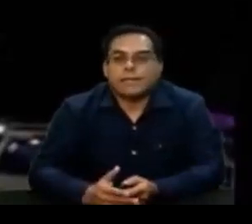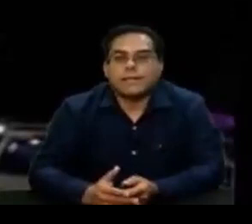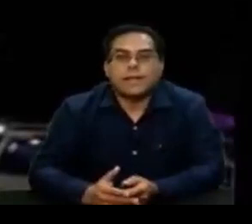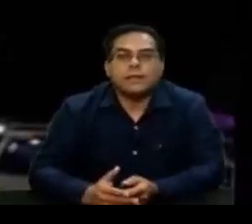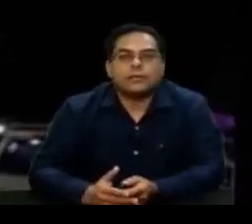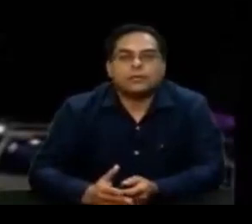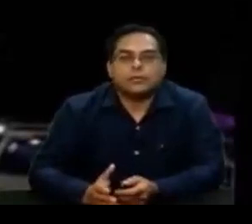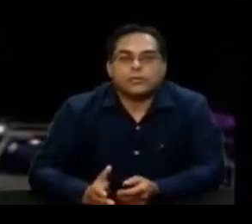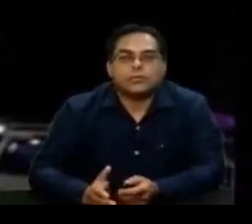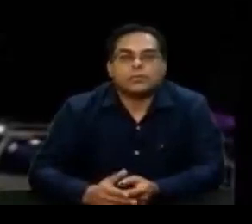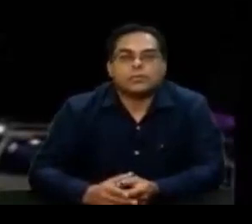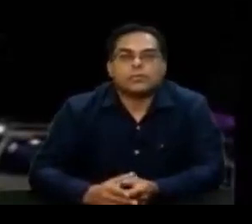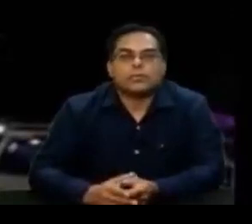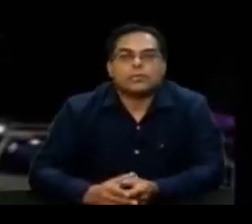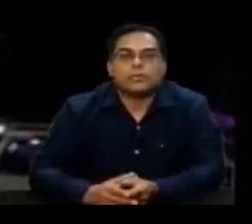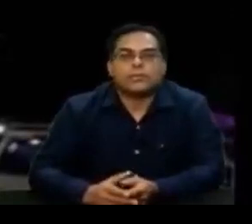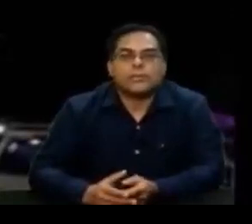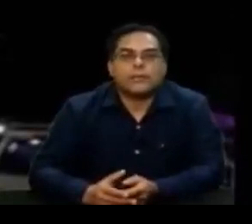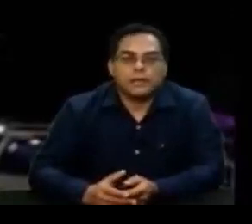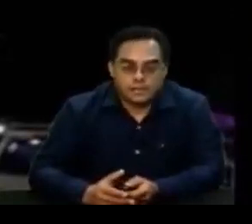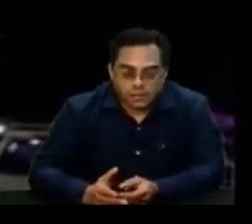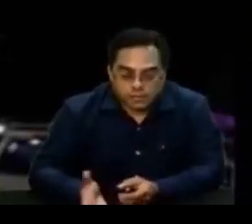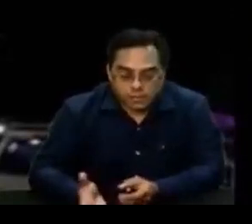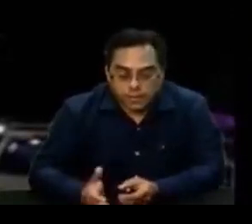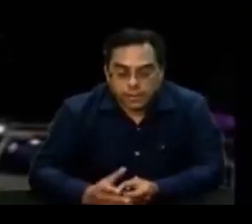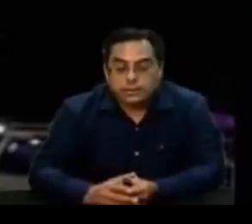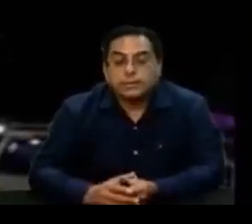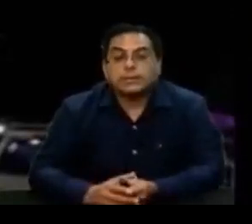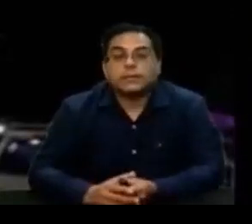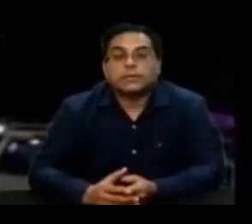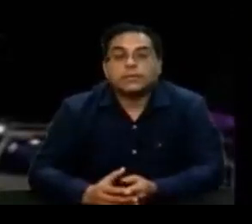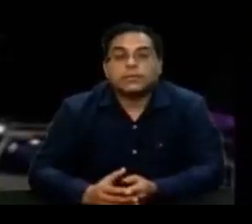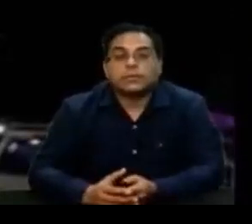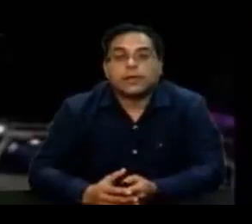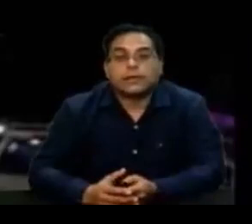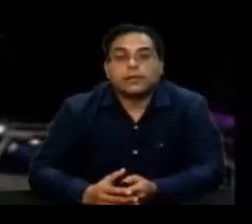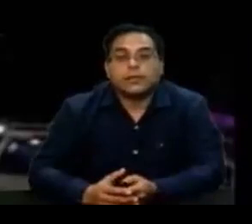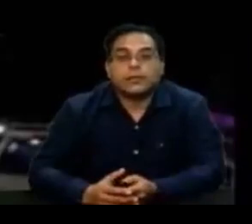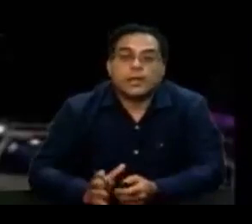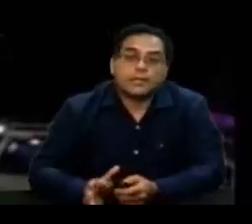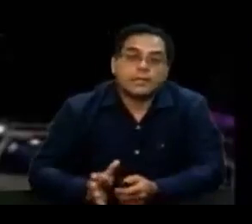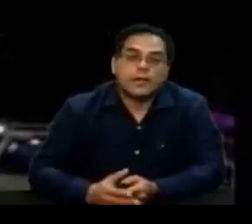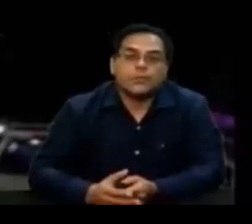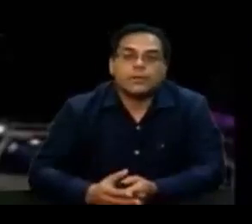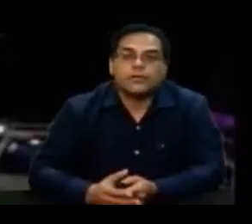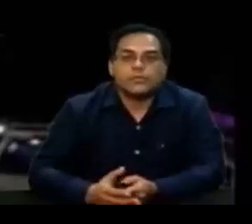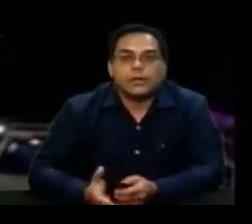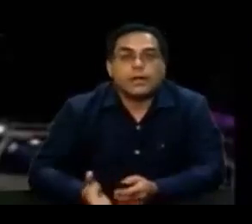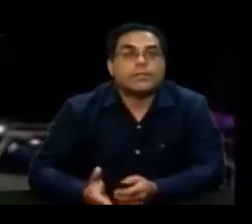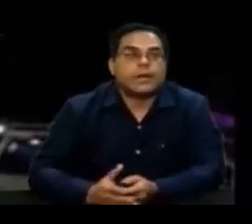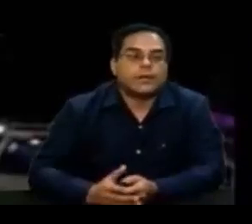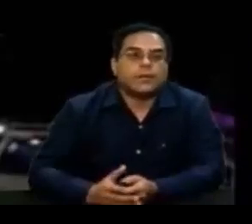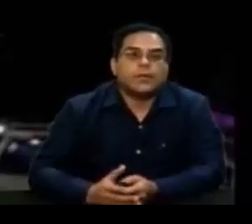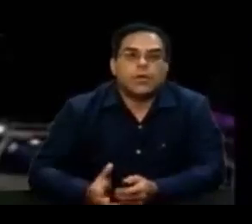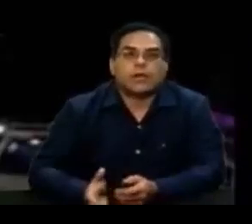de titanio, se utilizan muchas otras cosas, ¿no? Ahí está nuestra oreja, ¿no? Donde tomamos el cartílago auricular y se deja un Penrose, un drenaje